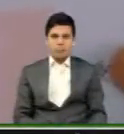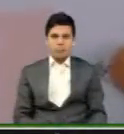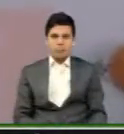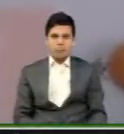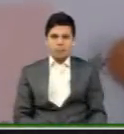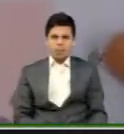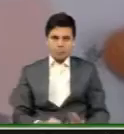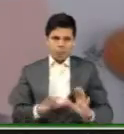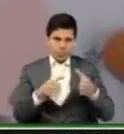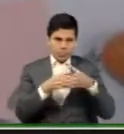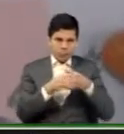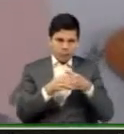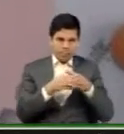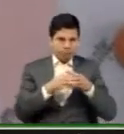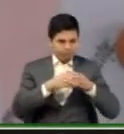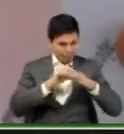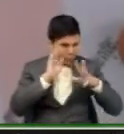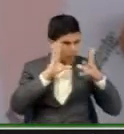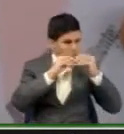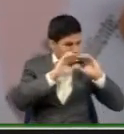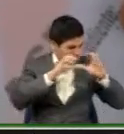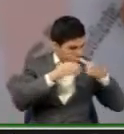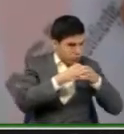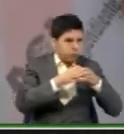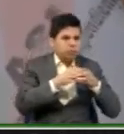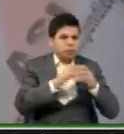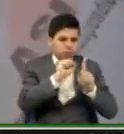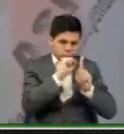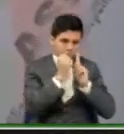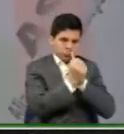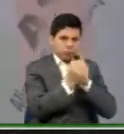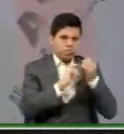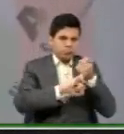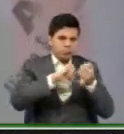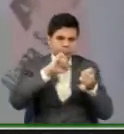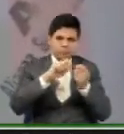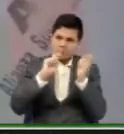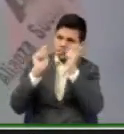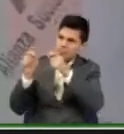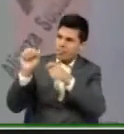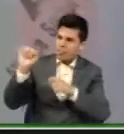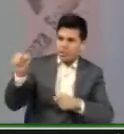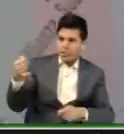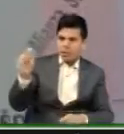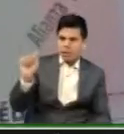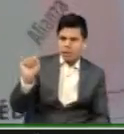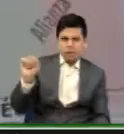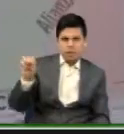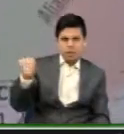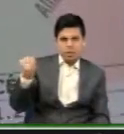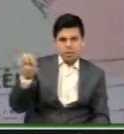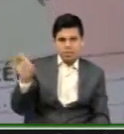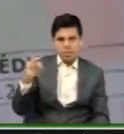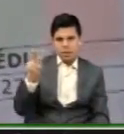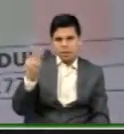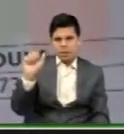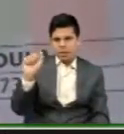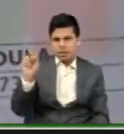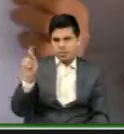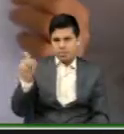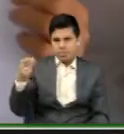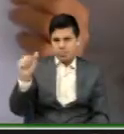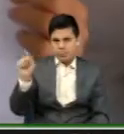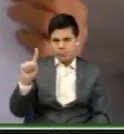El partido Alianza Social Independiente, así, le otorgó oficialmente el aval a Jaime Vargas Mendoza para la candidatura de la alcaldía de